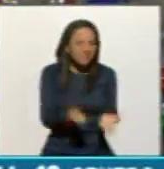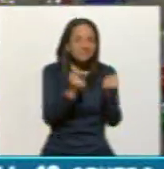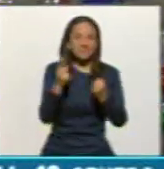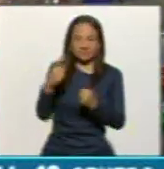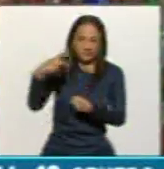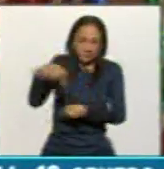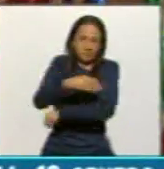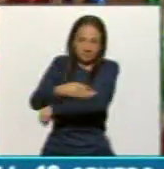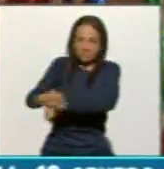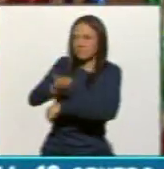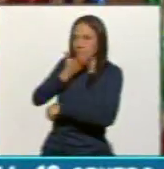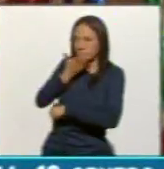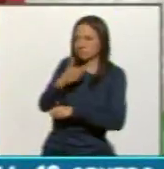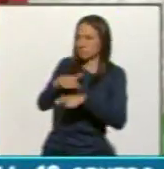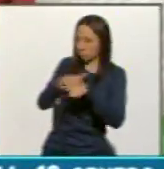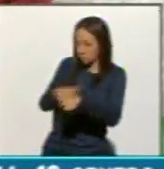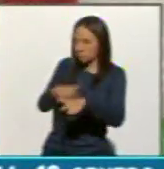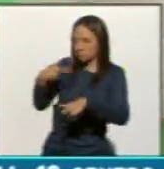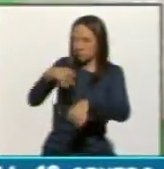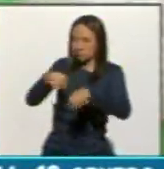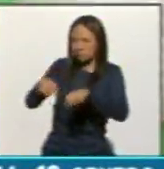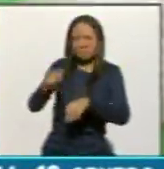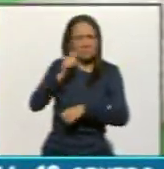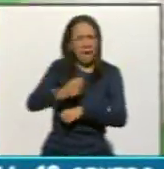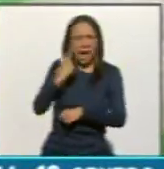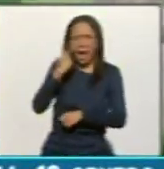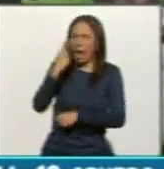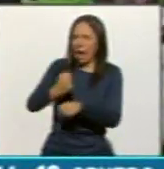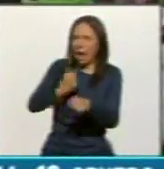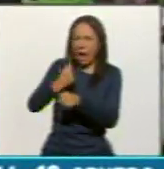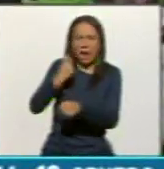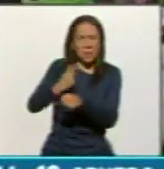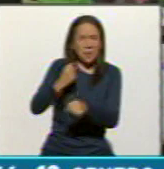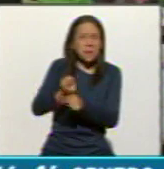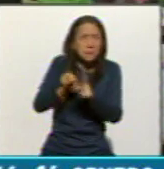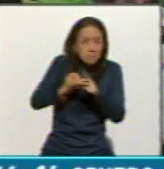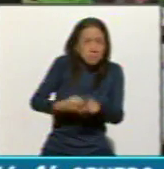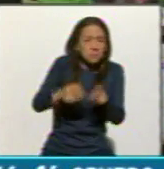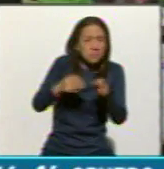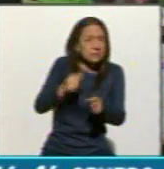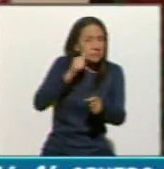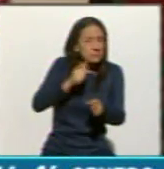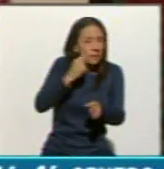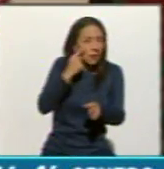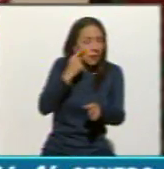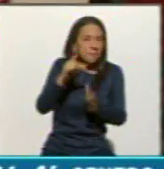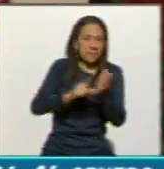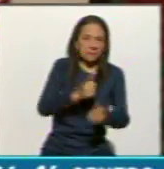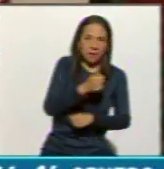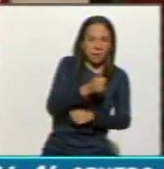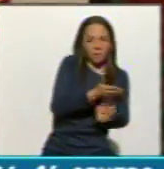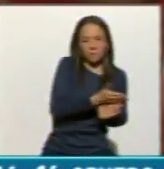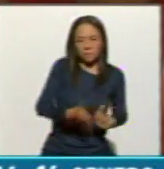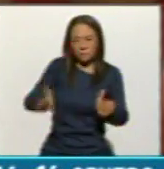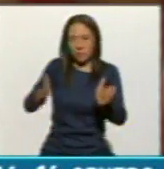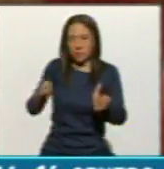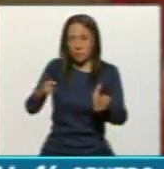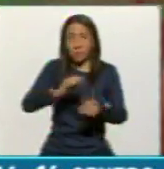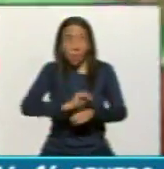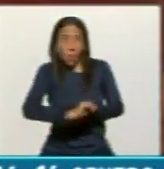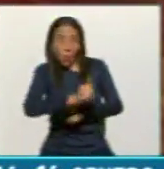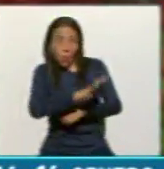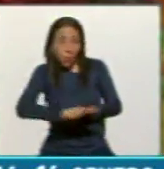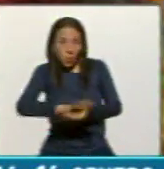oficio retoma sus actividades cada año a partir de agosto y hasta diciembre. Otros producen todo el año más de